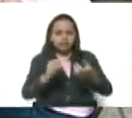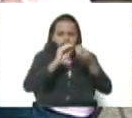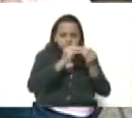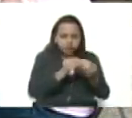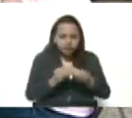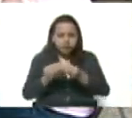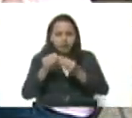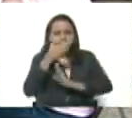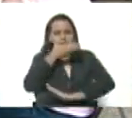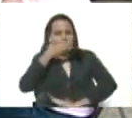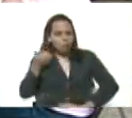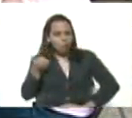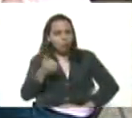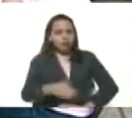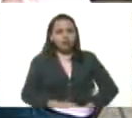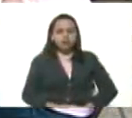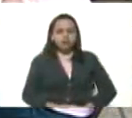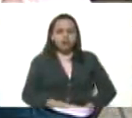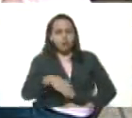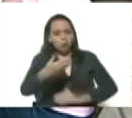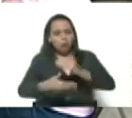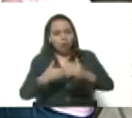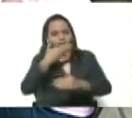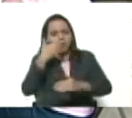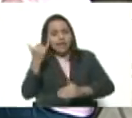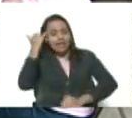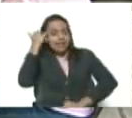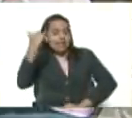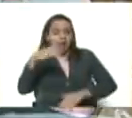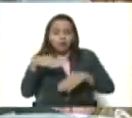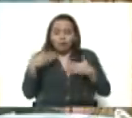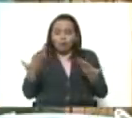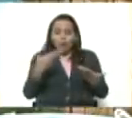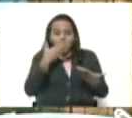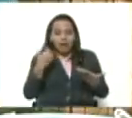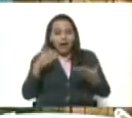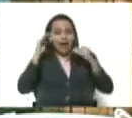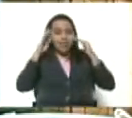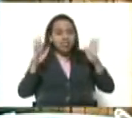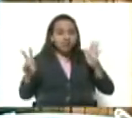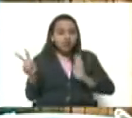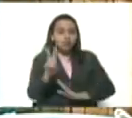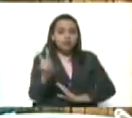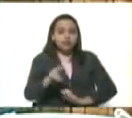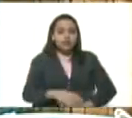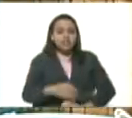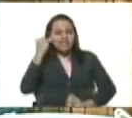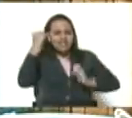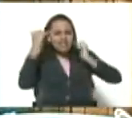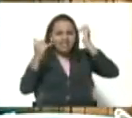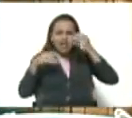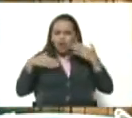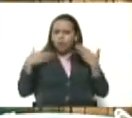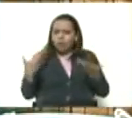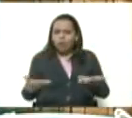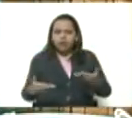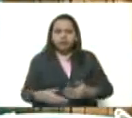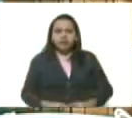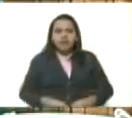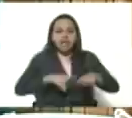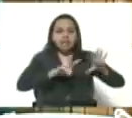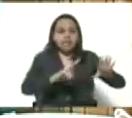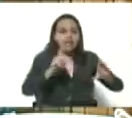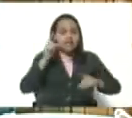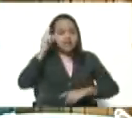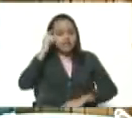perfeccionando. Lo vamos perfeccionando. Lo ideal, atención Venezuela, lo ideal es 7 días